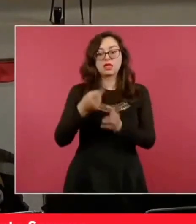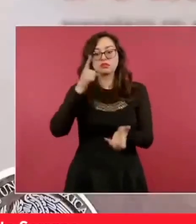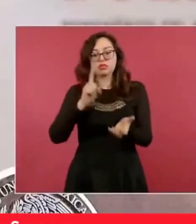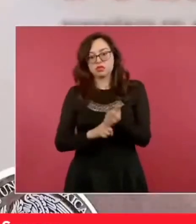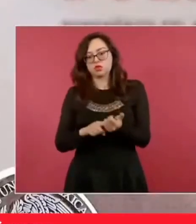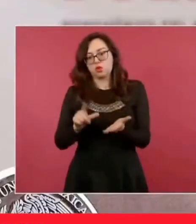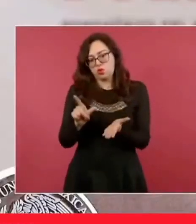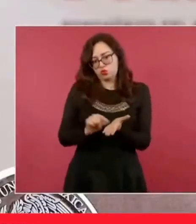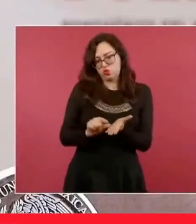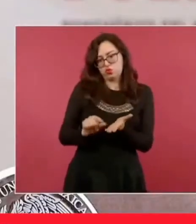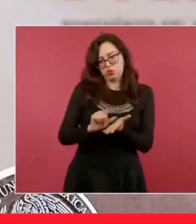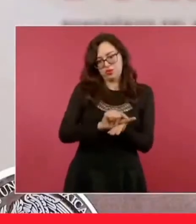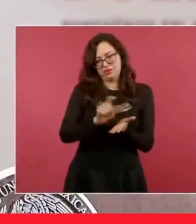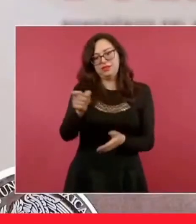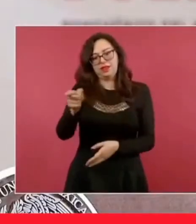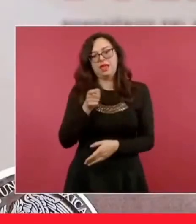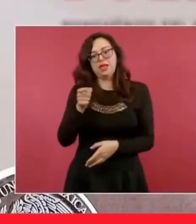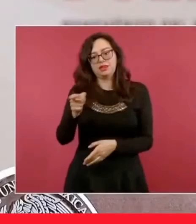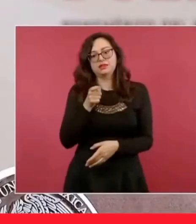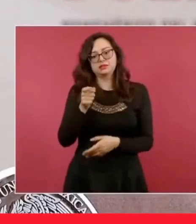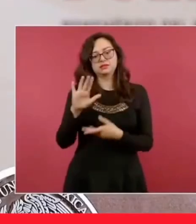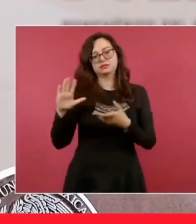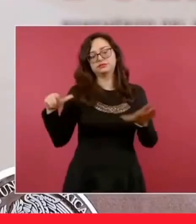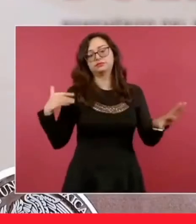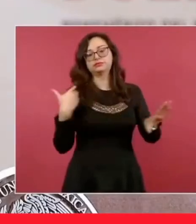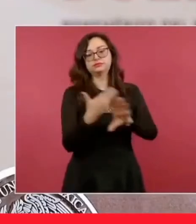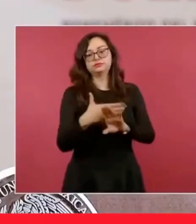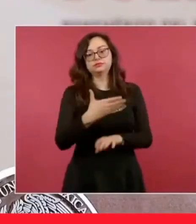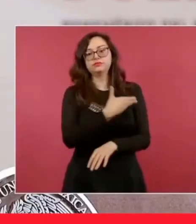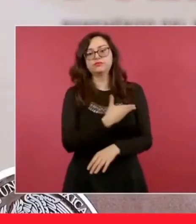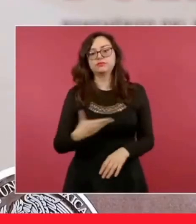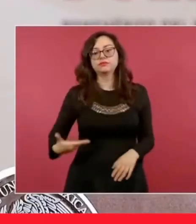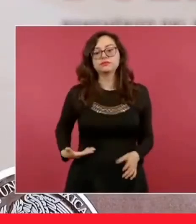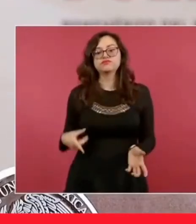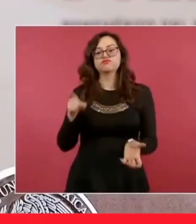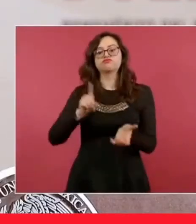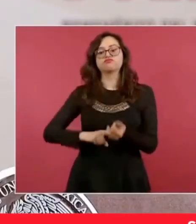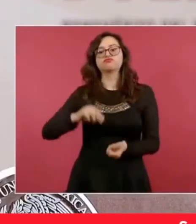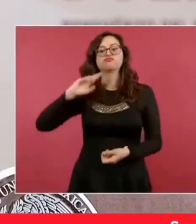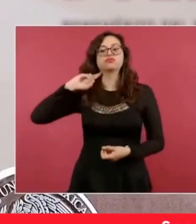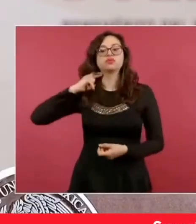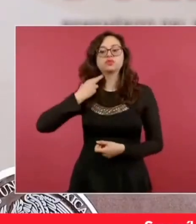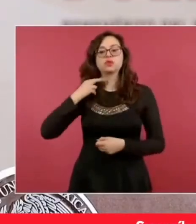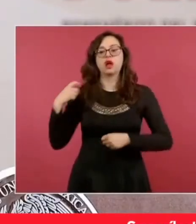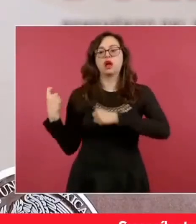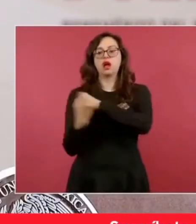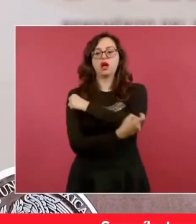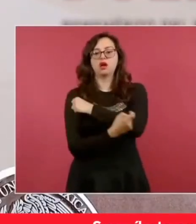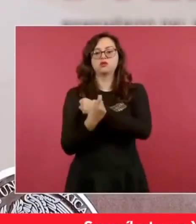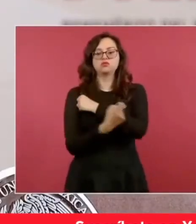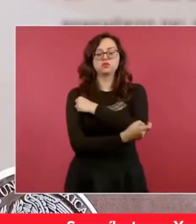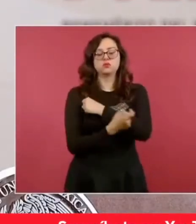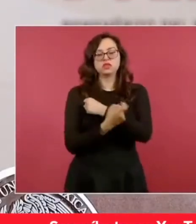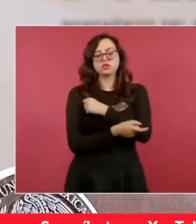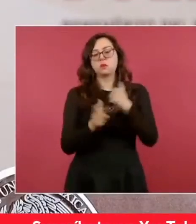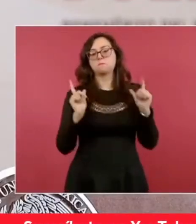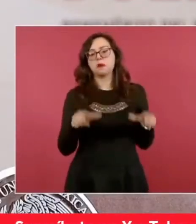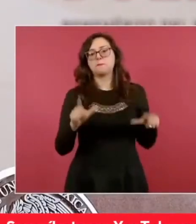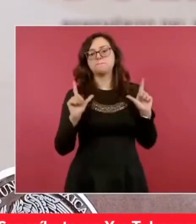presidente. Haciendo una breve actualización de los ataques pagados y robotizados contra el presidente Andrés Manuel López Obrador en la red